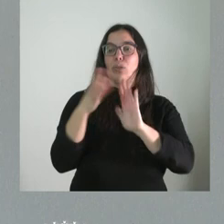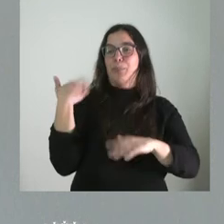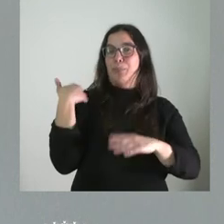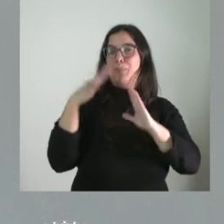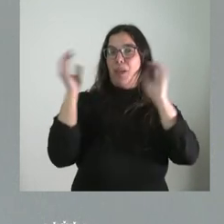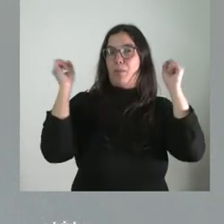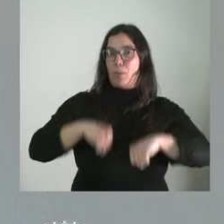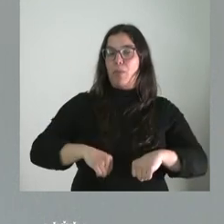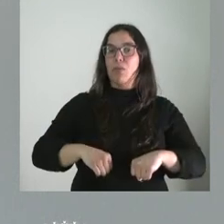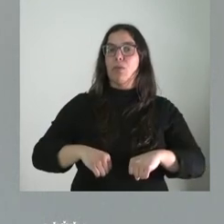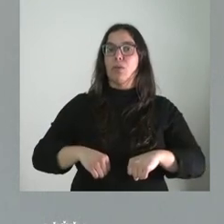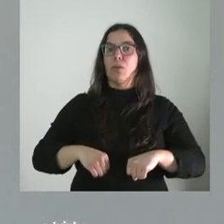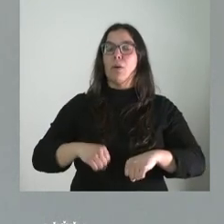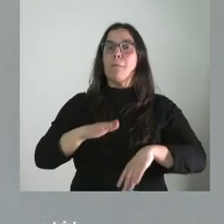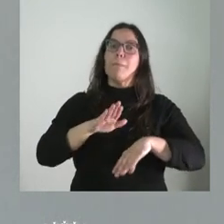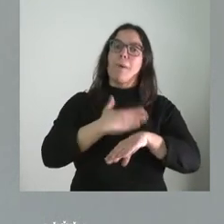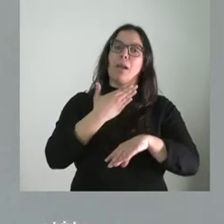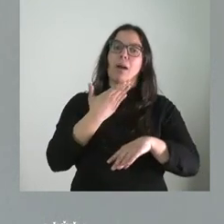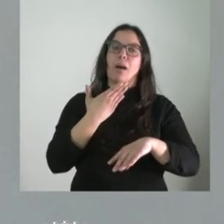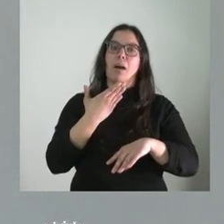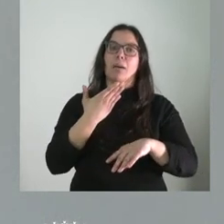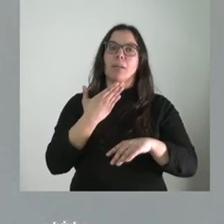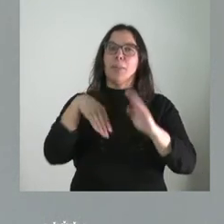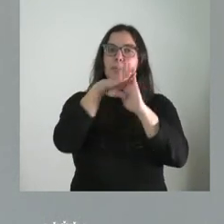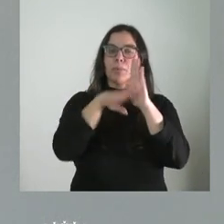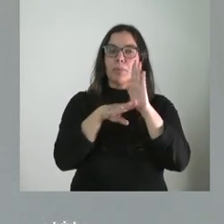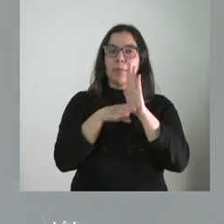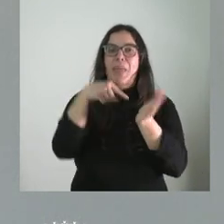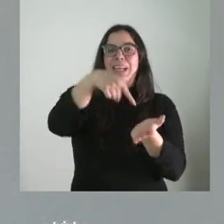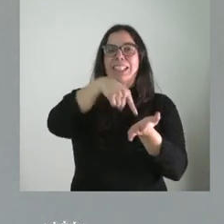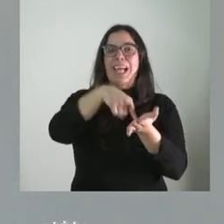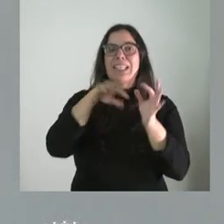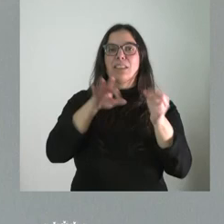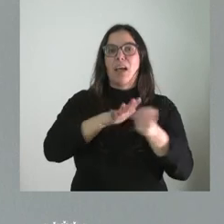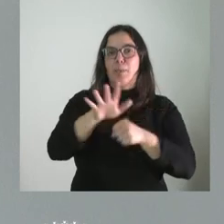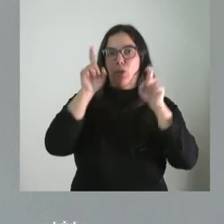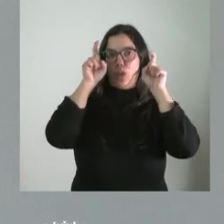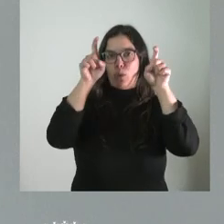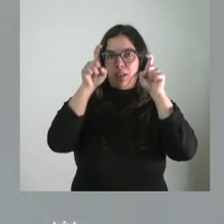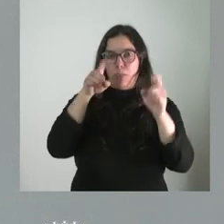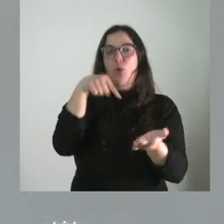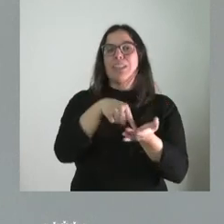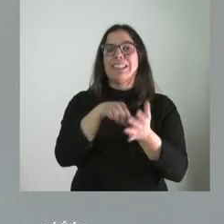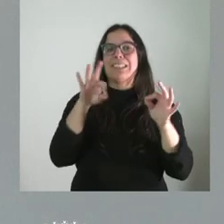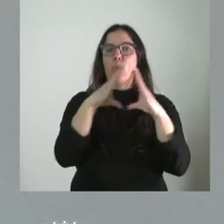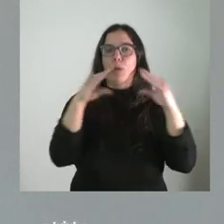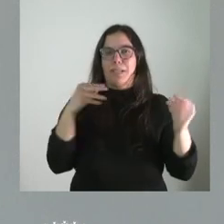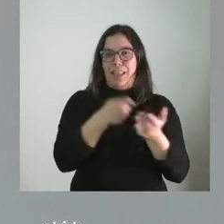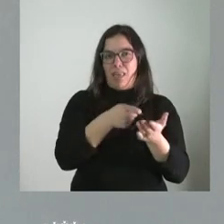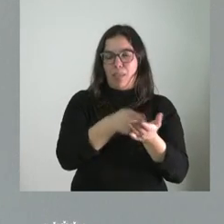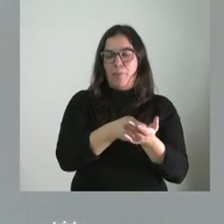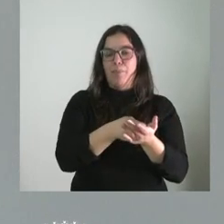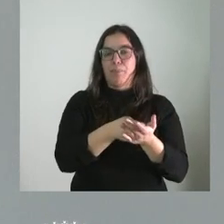momento para fijar las tasas en el ámbito educativo las tasas universitarias está